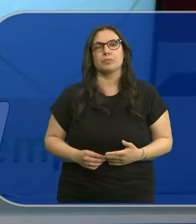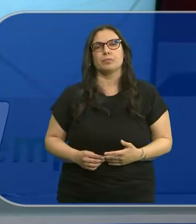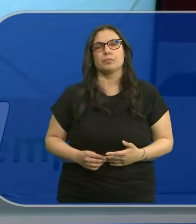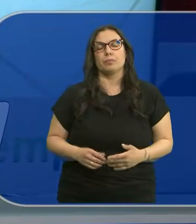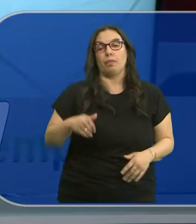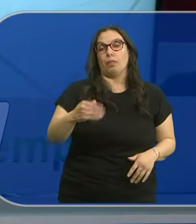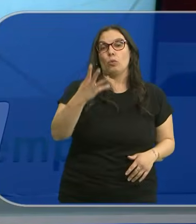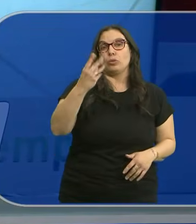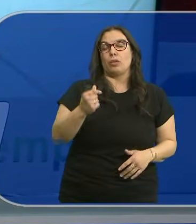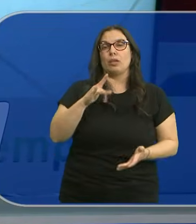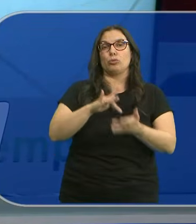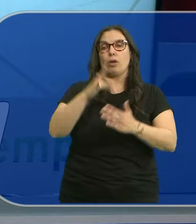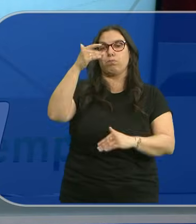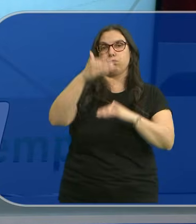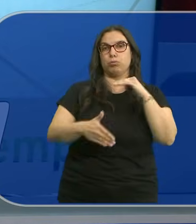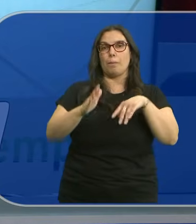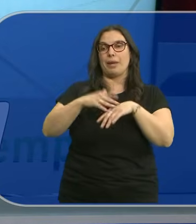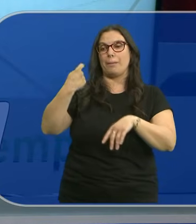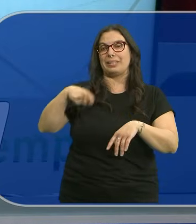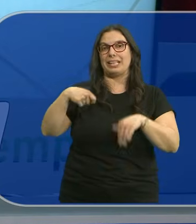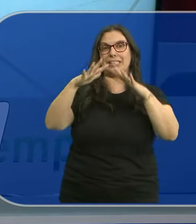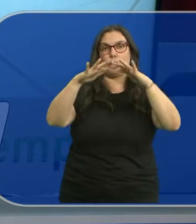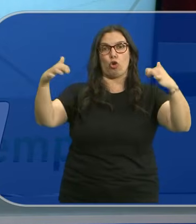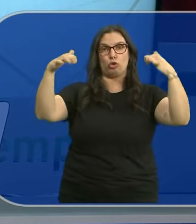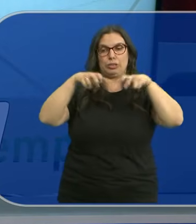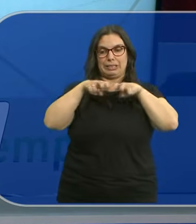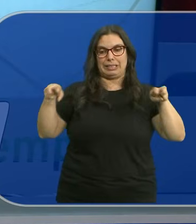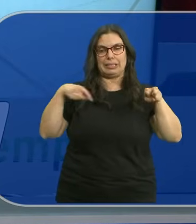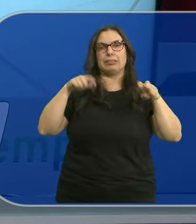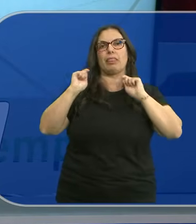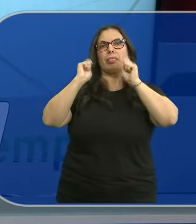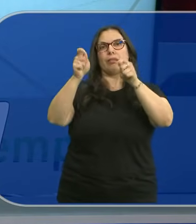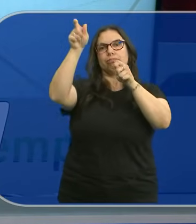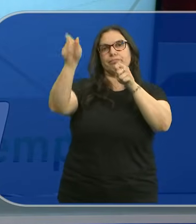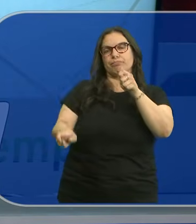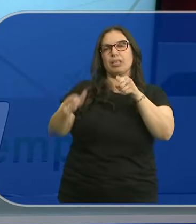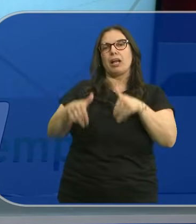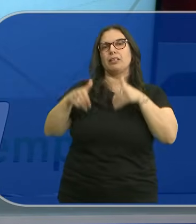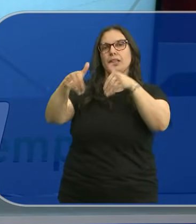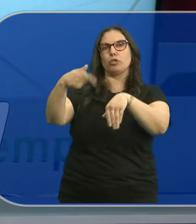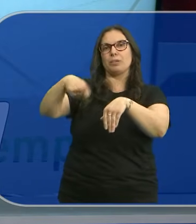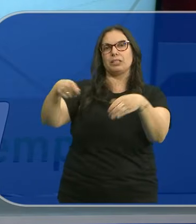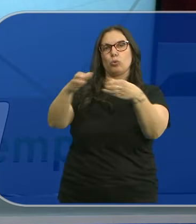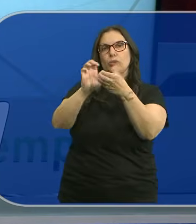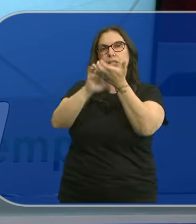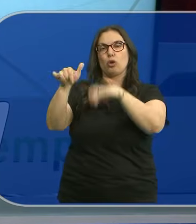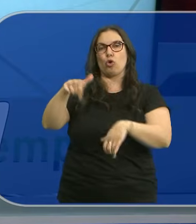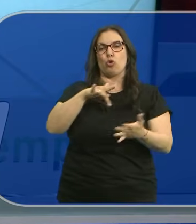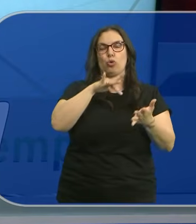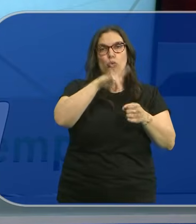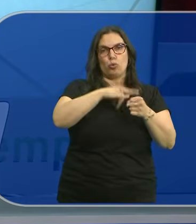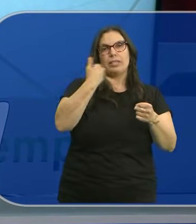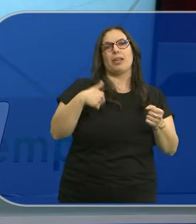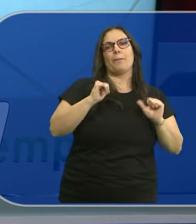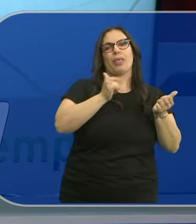A 4 días para que finalice el plazo para que el presidente de las Cortes proponga a un candidato a la presidencia de la Junta, este lunes ya se ha publicado el calendario con